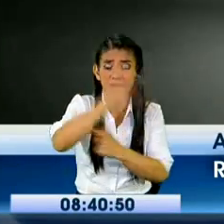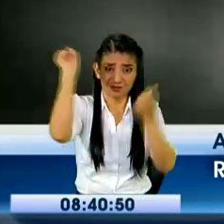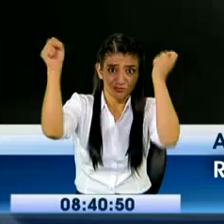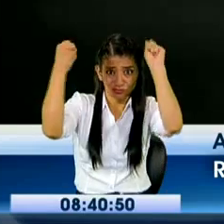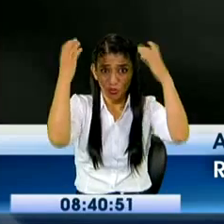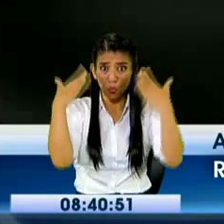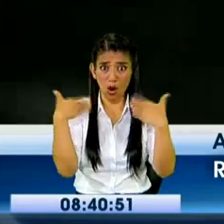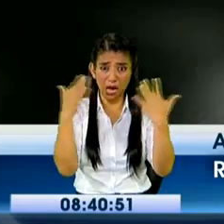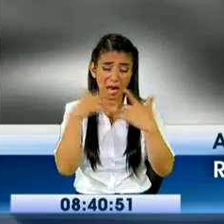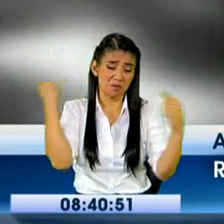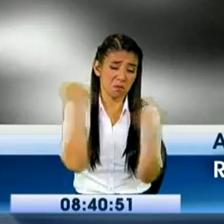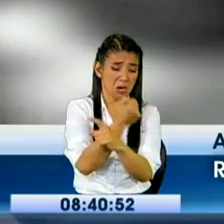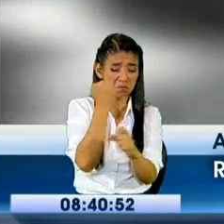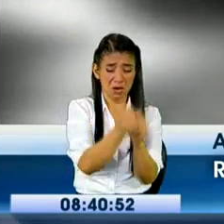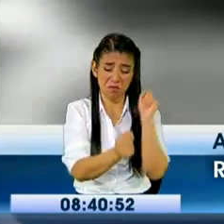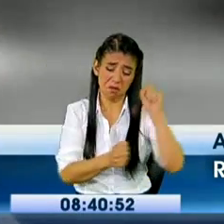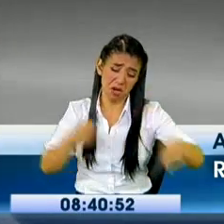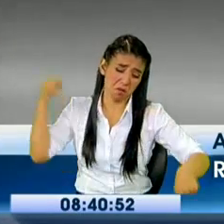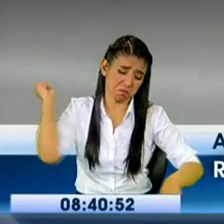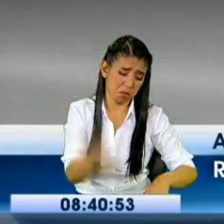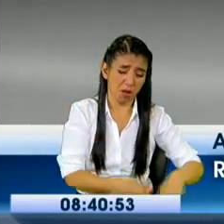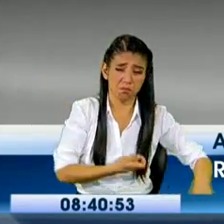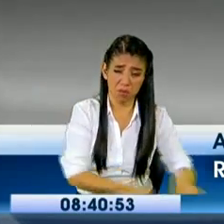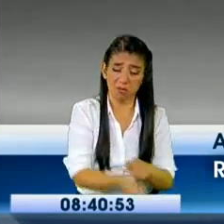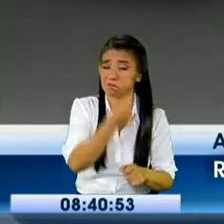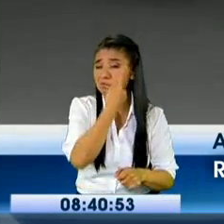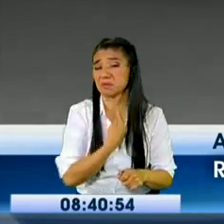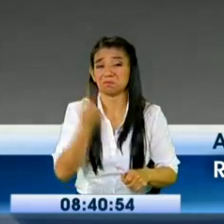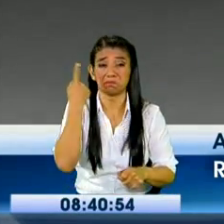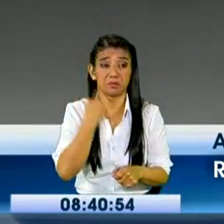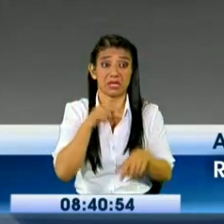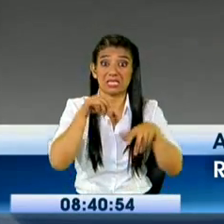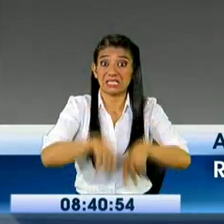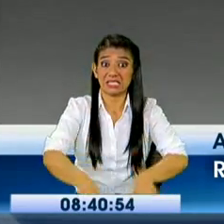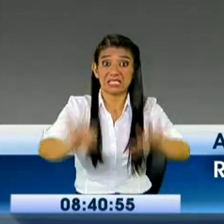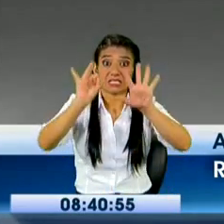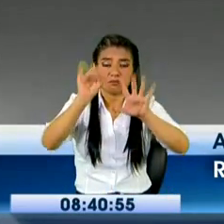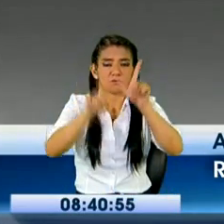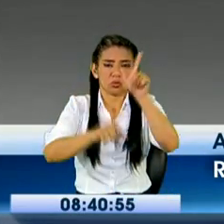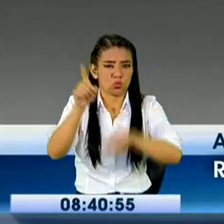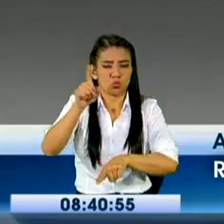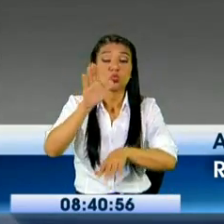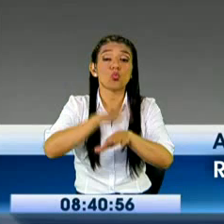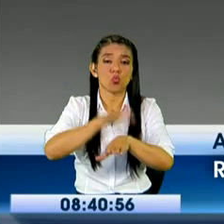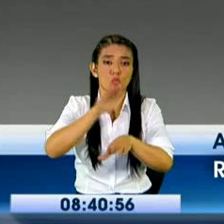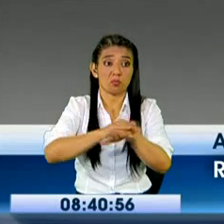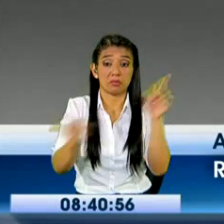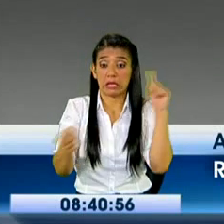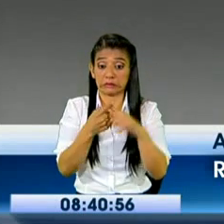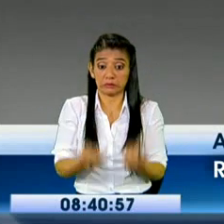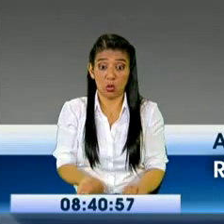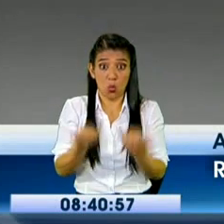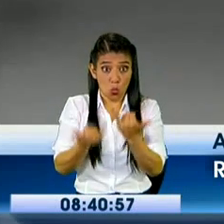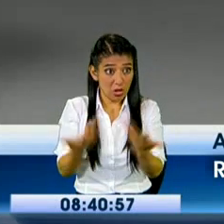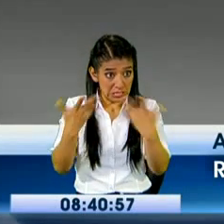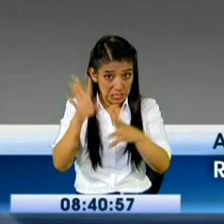Guayaquil. En este caso se vincularon a 7 personas, sin que a la fecha se haya concretado igual número de